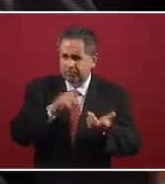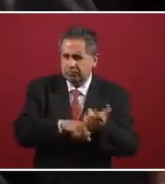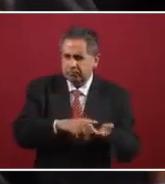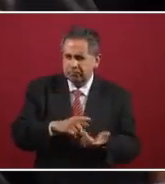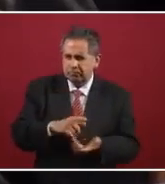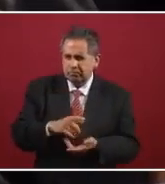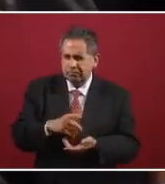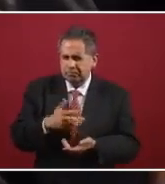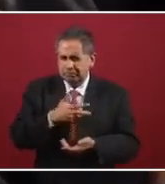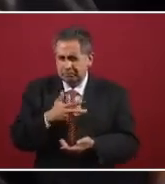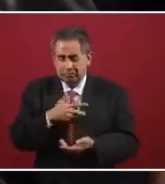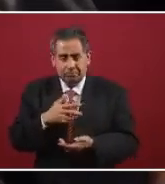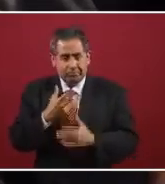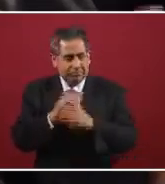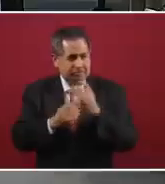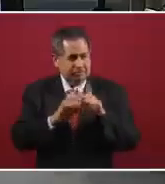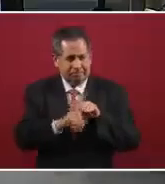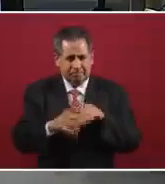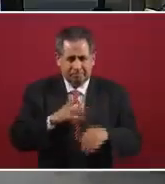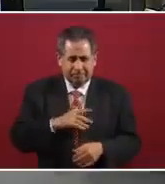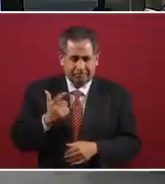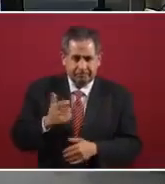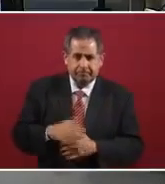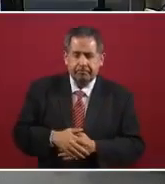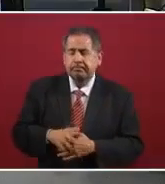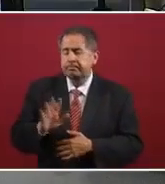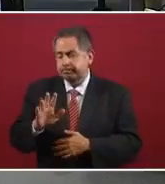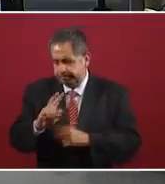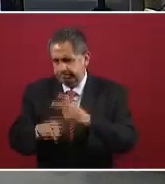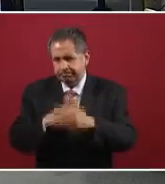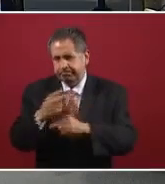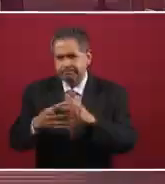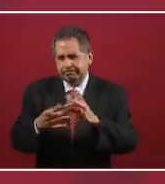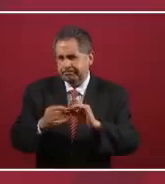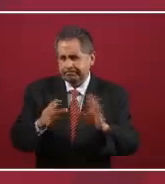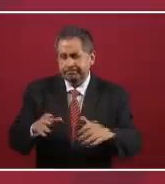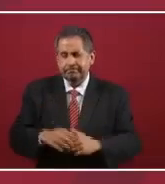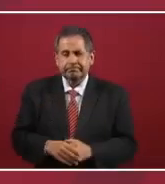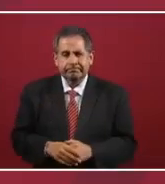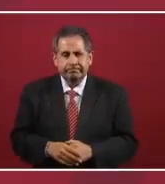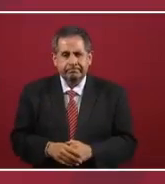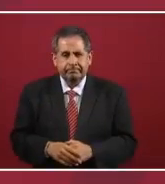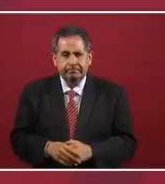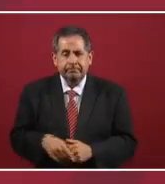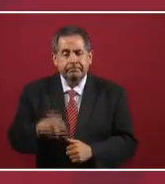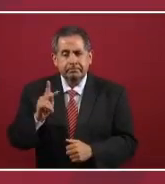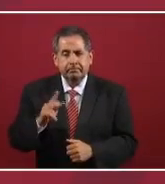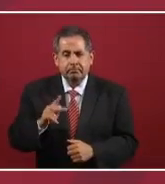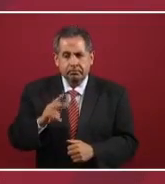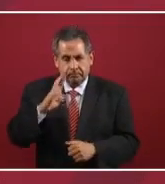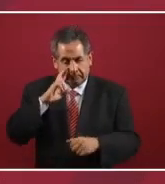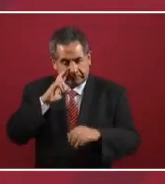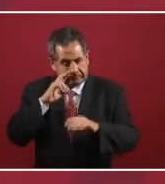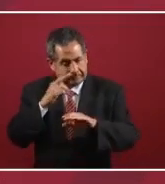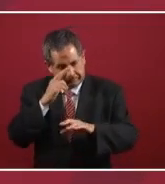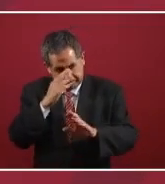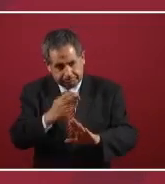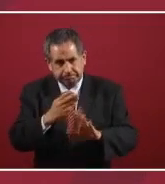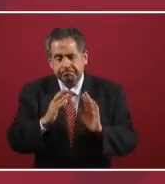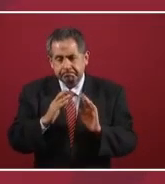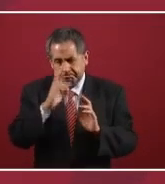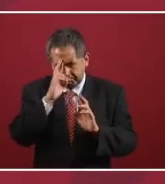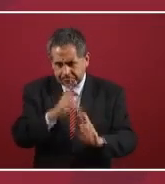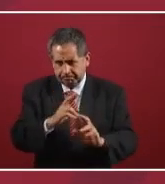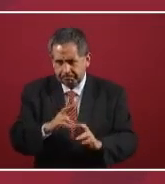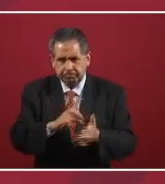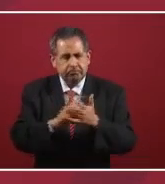incluso un arma de fuego. Vamos a aclararlo bien, pero nosotros somos respetuosos de